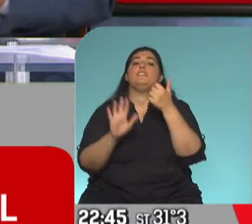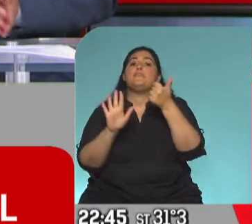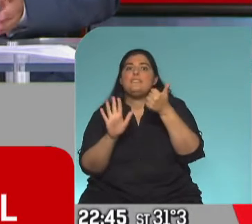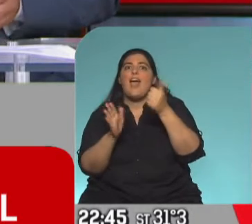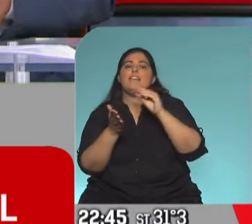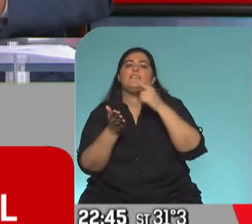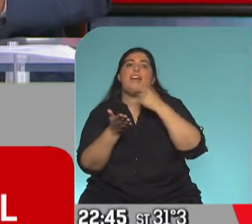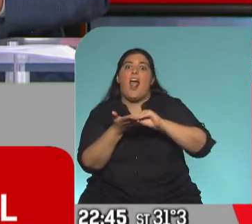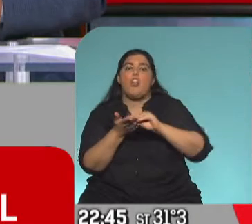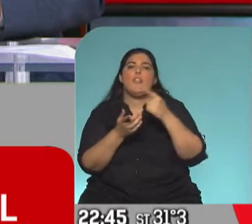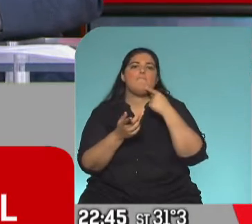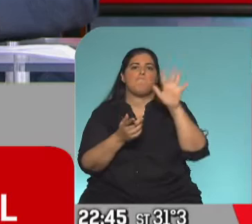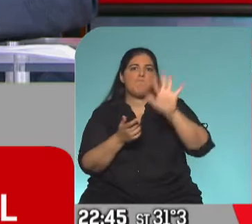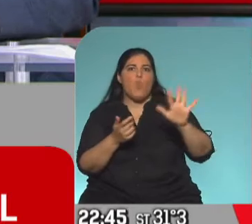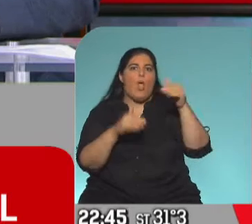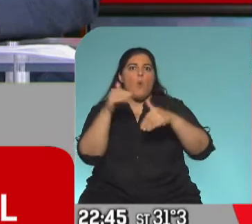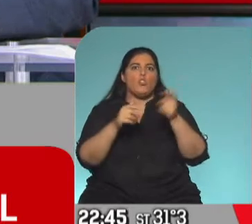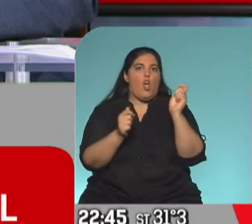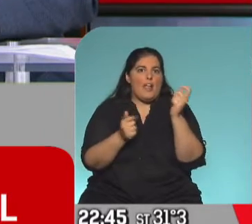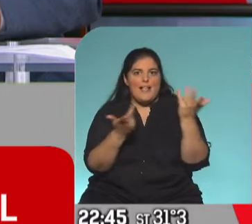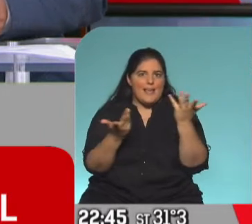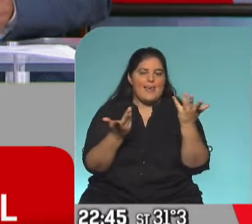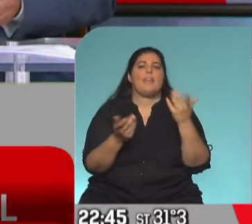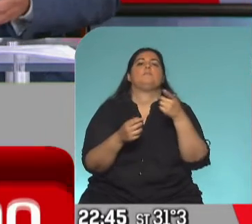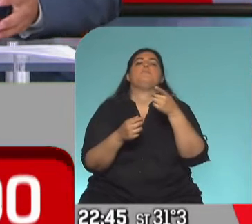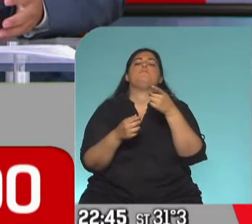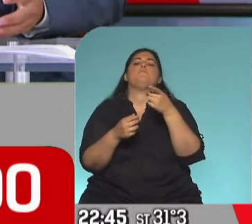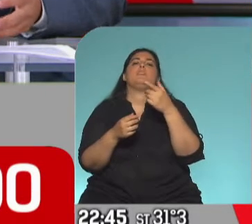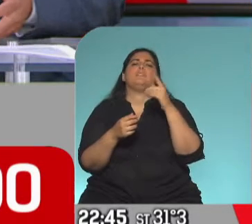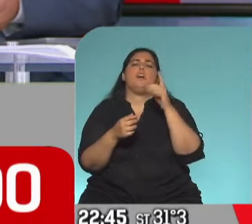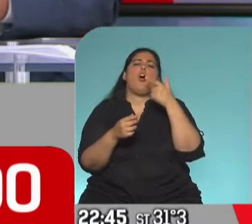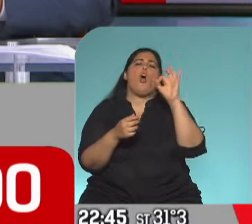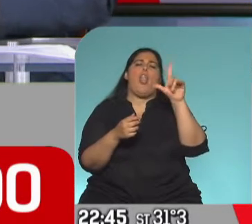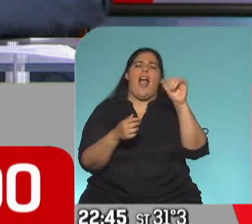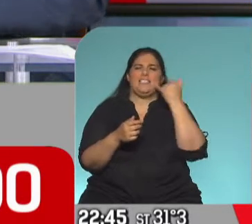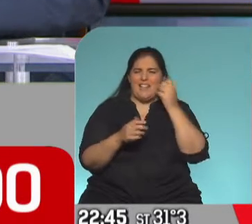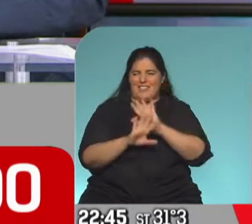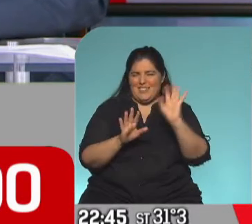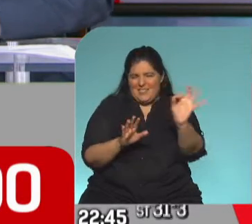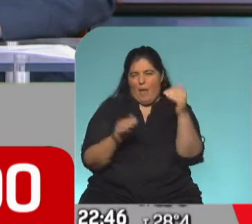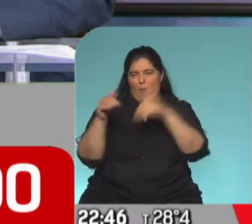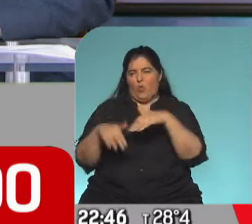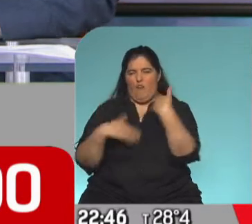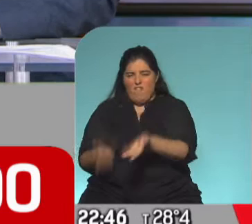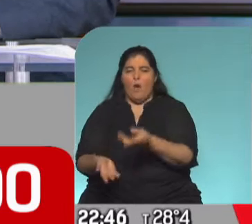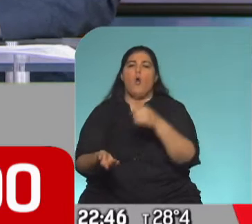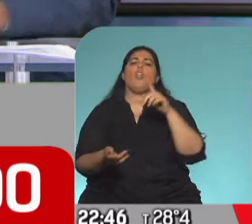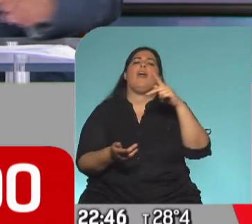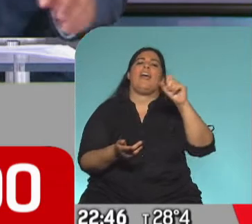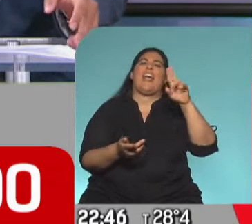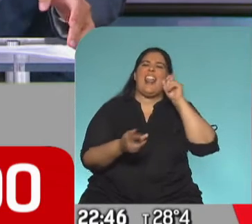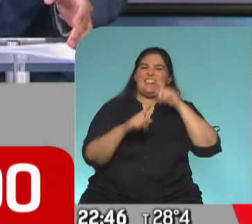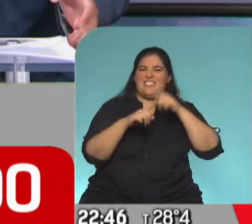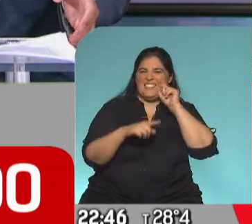sabían. Uno era Olaya, que se sabe que votará de manera positiva. Otro era la senadora Krexel, que también votará